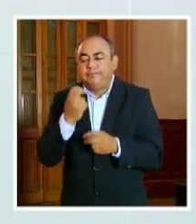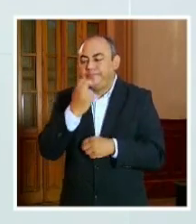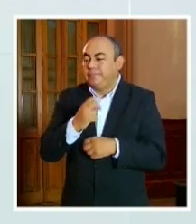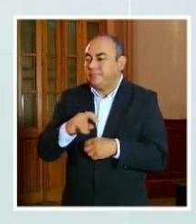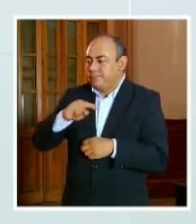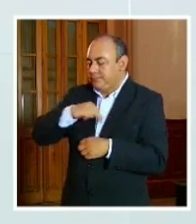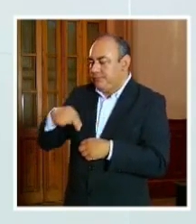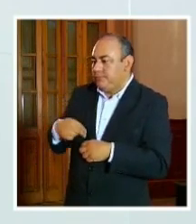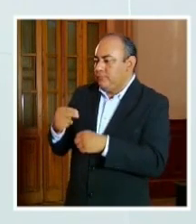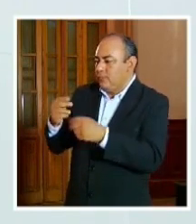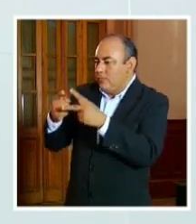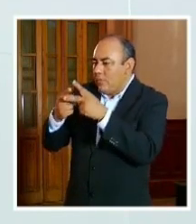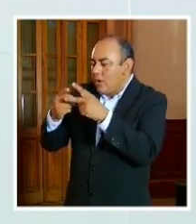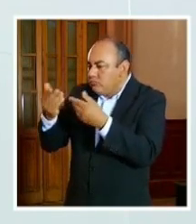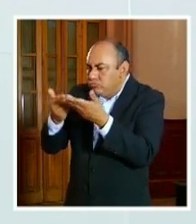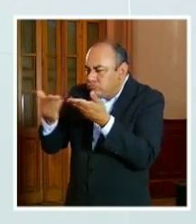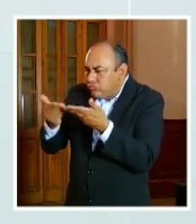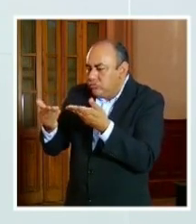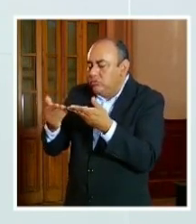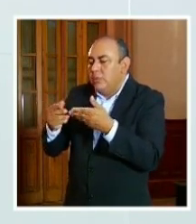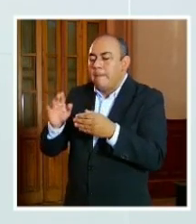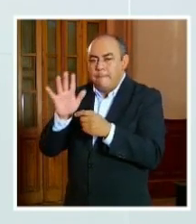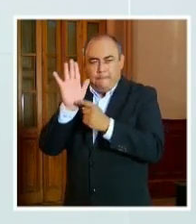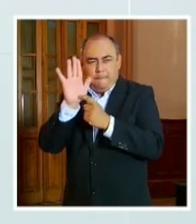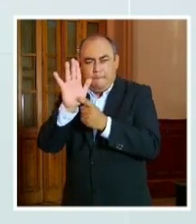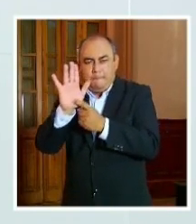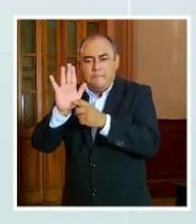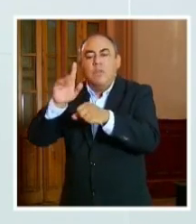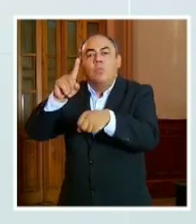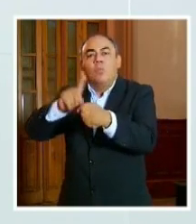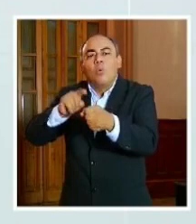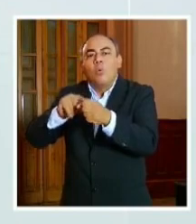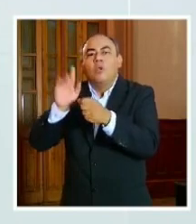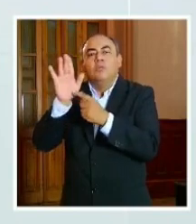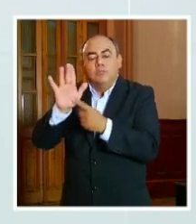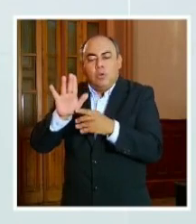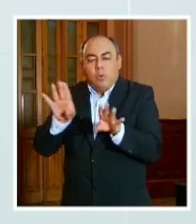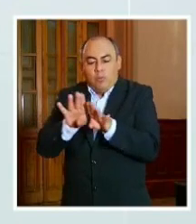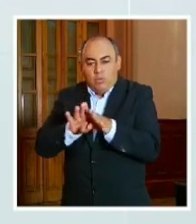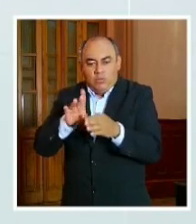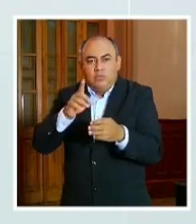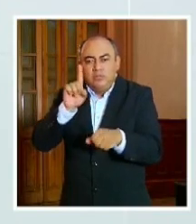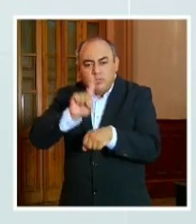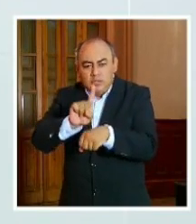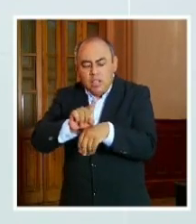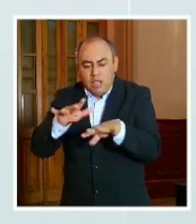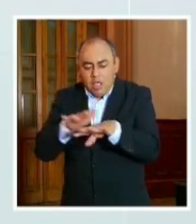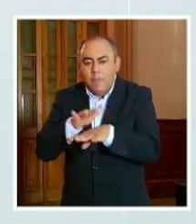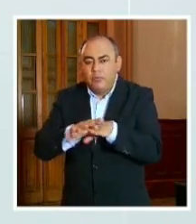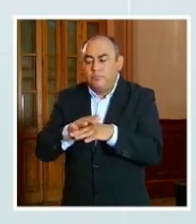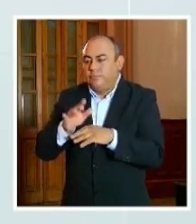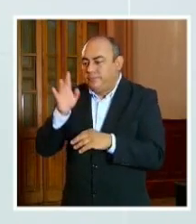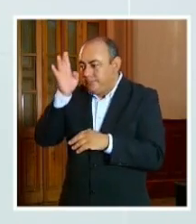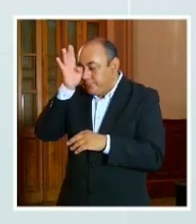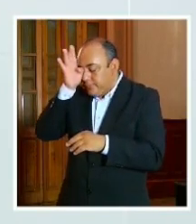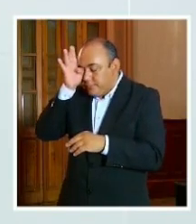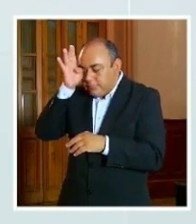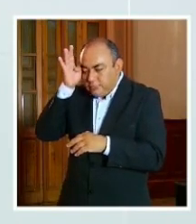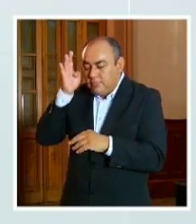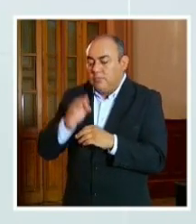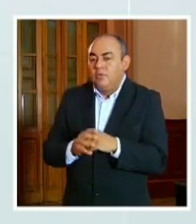que observemos en este semáforo epidemiológico y en las variaciones diarias. A veces lo que les presentamos aquí en el